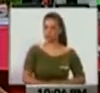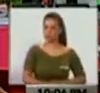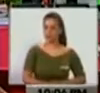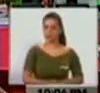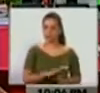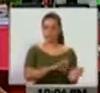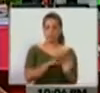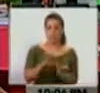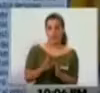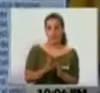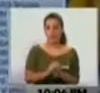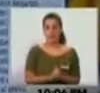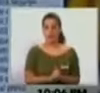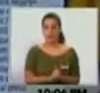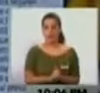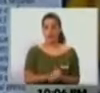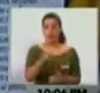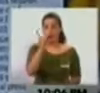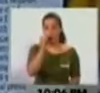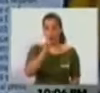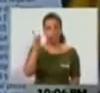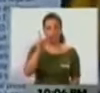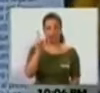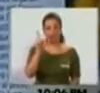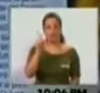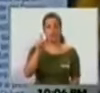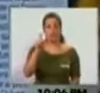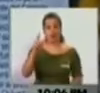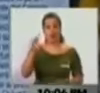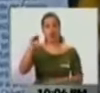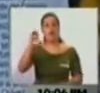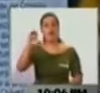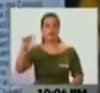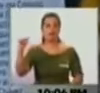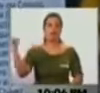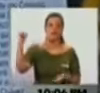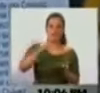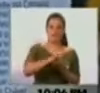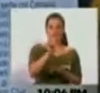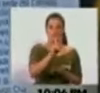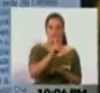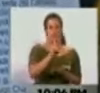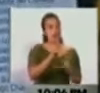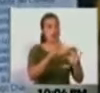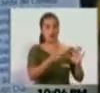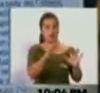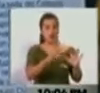Carter en Venezuela, 8 de diciembre del 98. En Venezuela ha ocurrido una